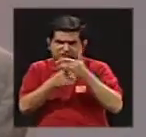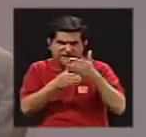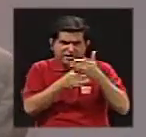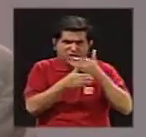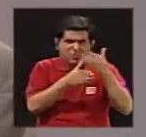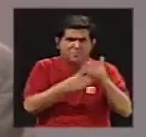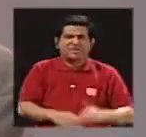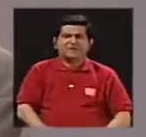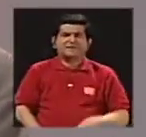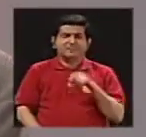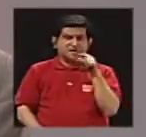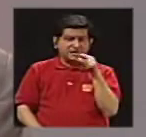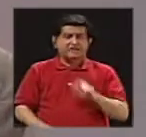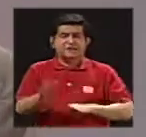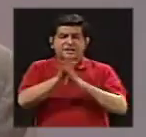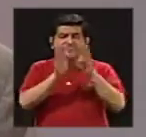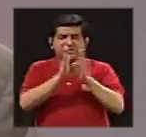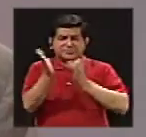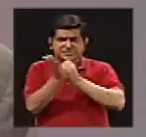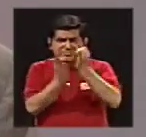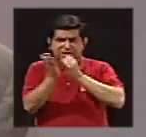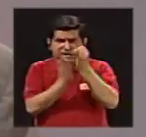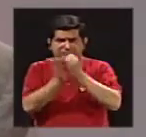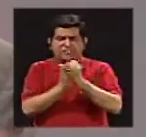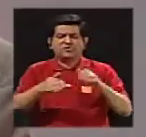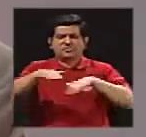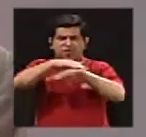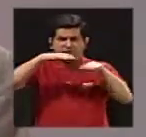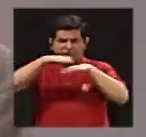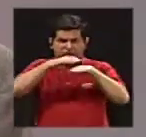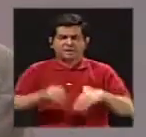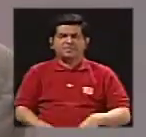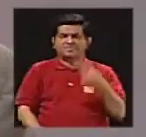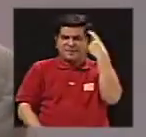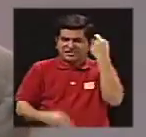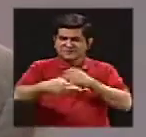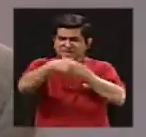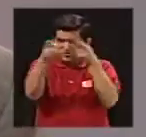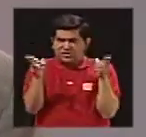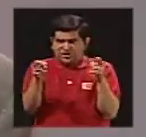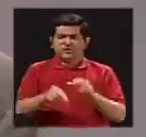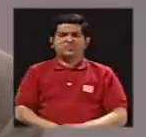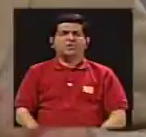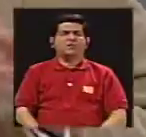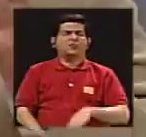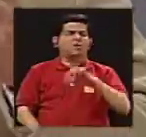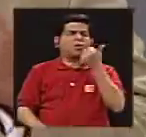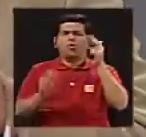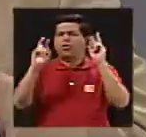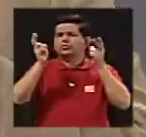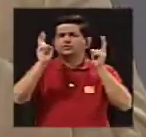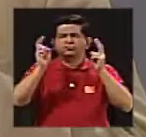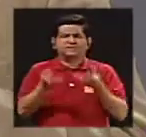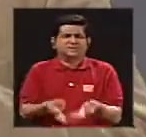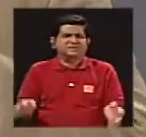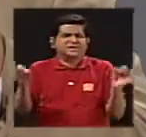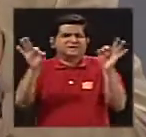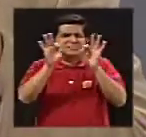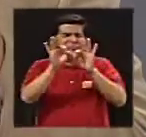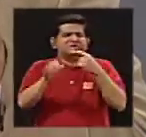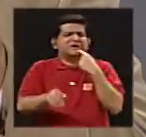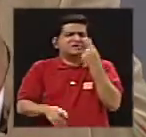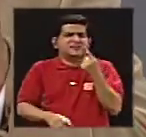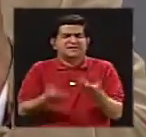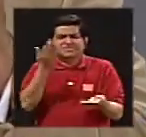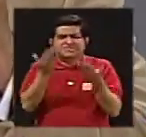la e desarrollar más la investigación en las sedes para las regiones además de esto Cuáles son otros temas que uno diría